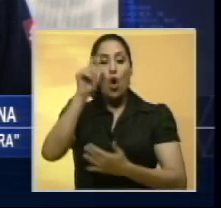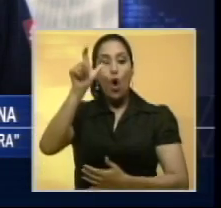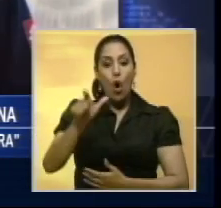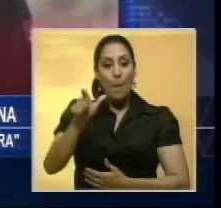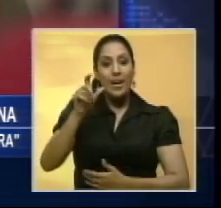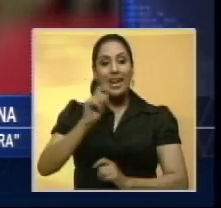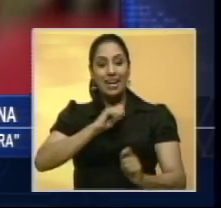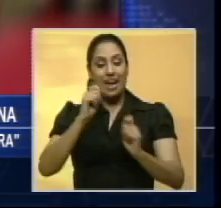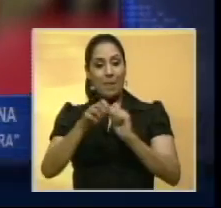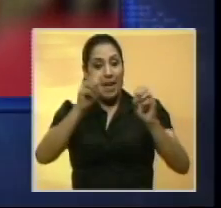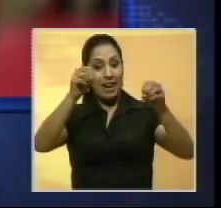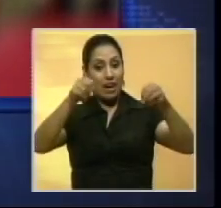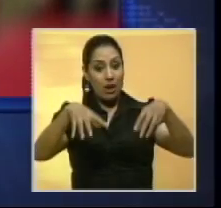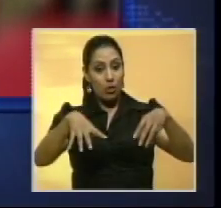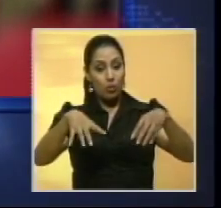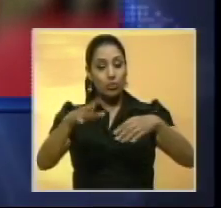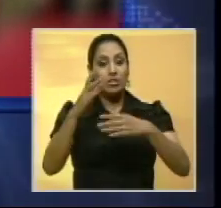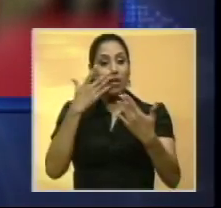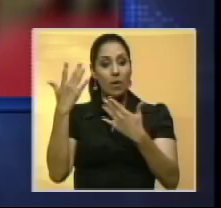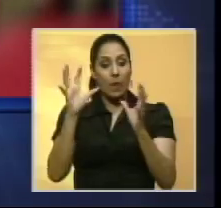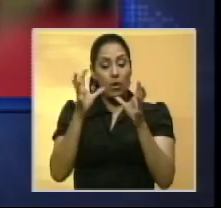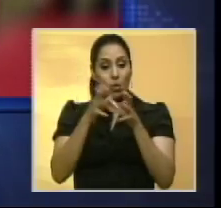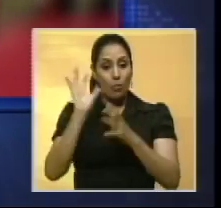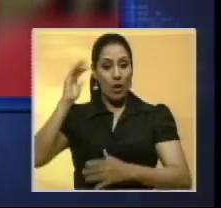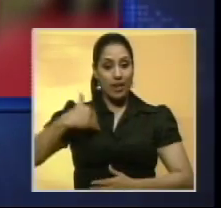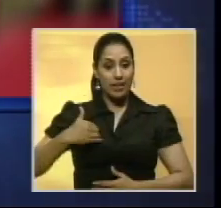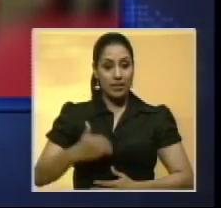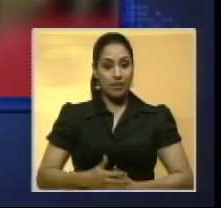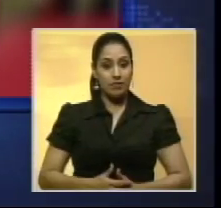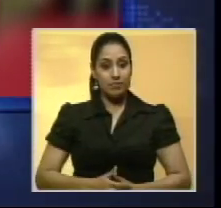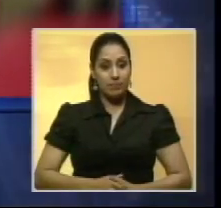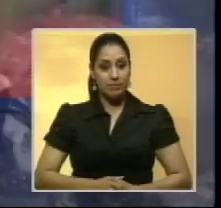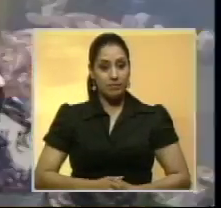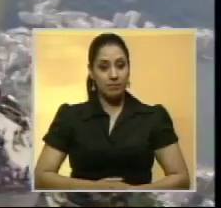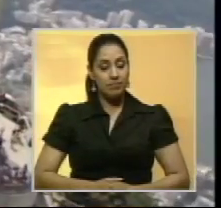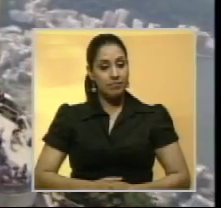de que revierta su renuncia al seleccionado argentino.